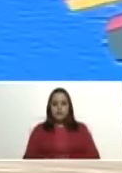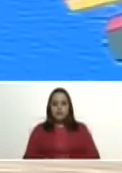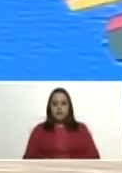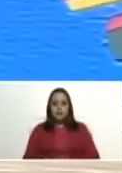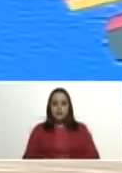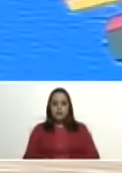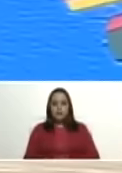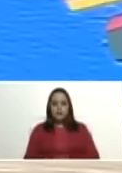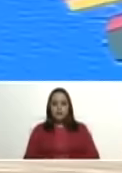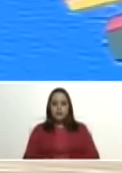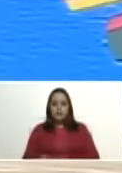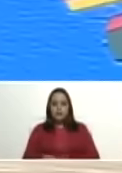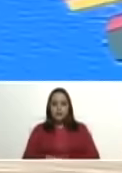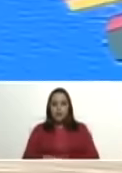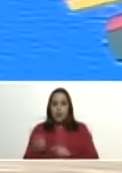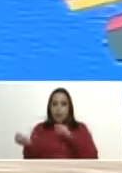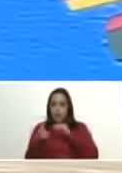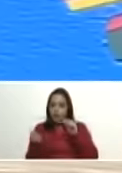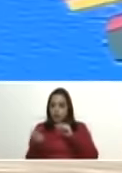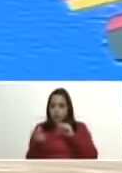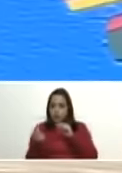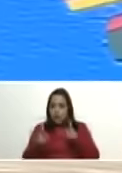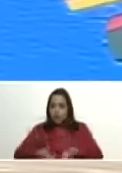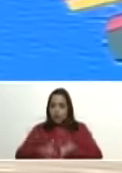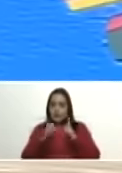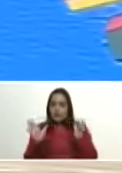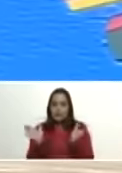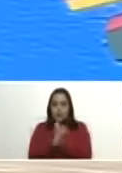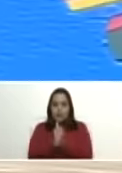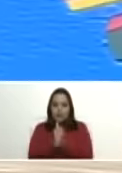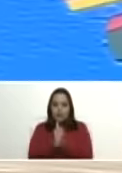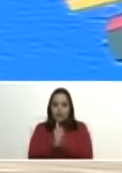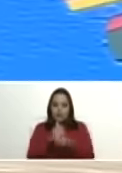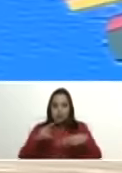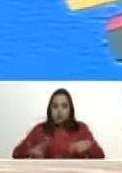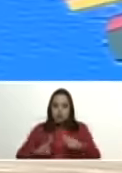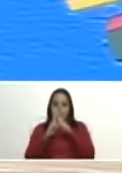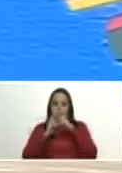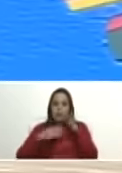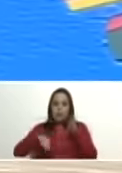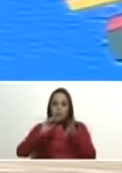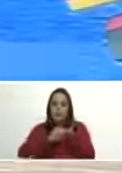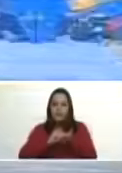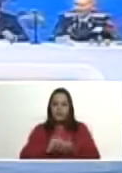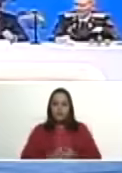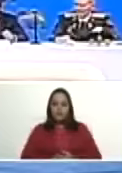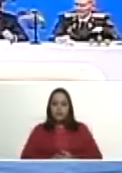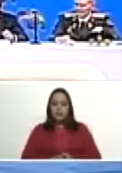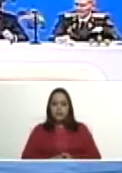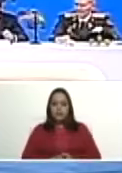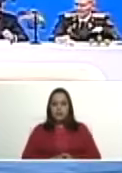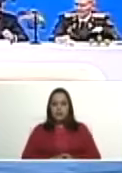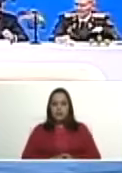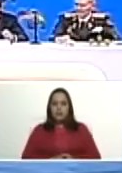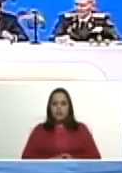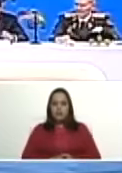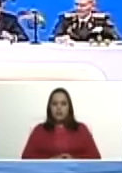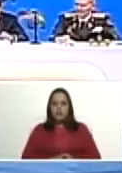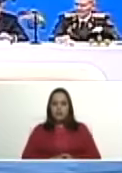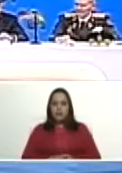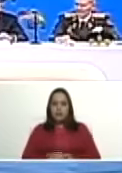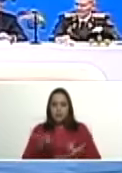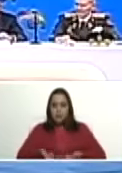Un debate que nos lleve a encontrarnos, a reencontrarnos, que nos lleve